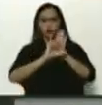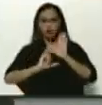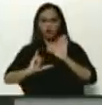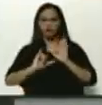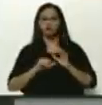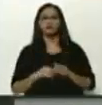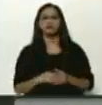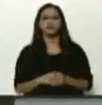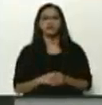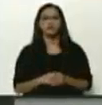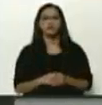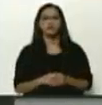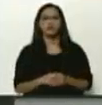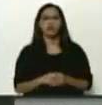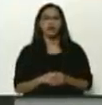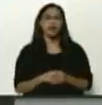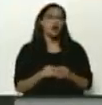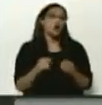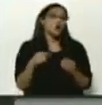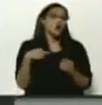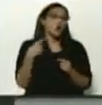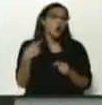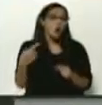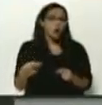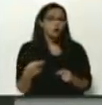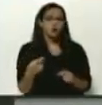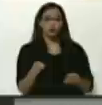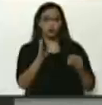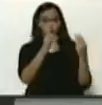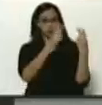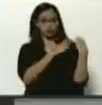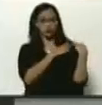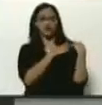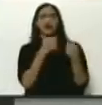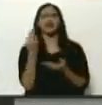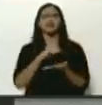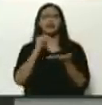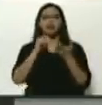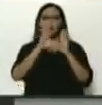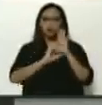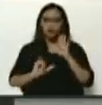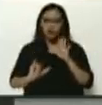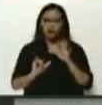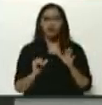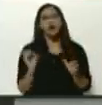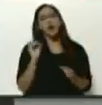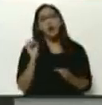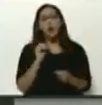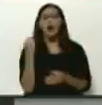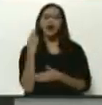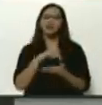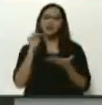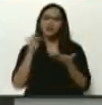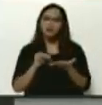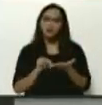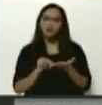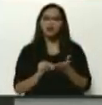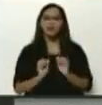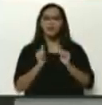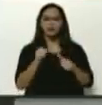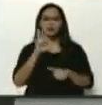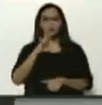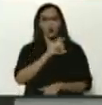Una de esas. El resto le corresponderá o a la Asamblea Nacional Constituyente mientras estemos nosotros, o a la Asamblea Nacional a partir del 5 de enero.